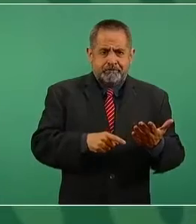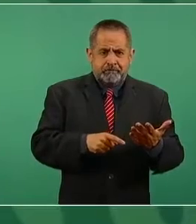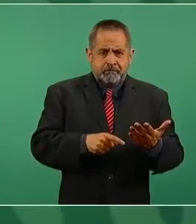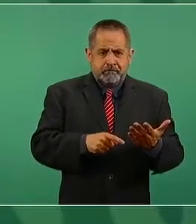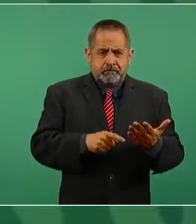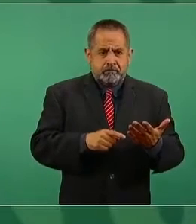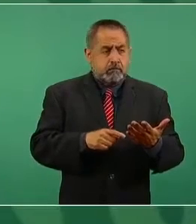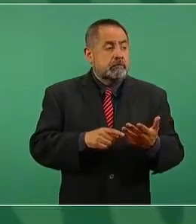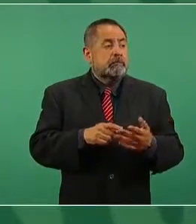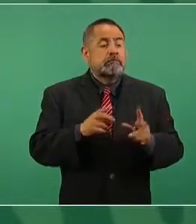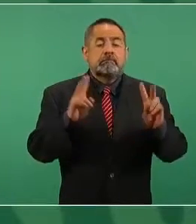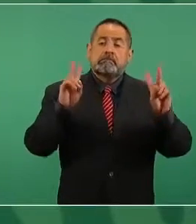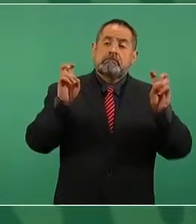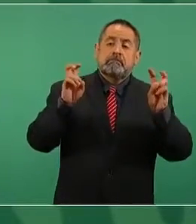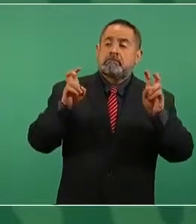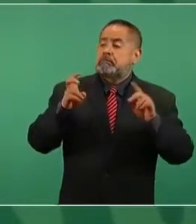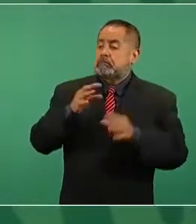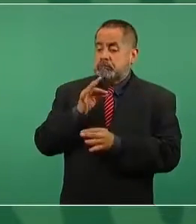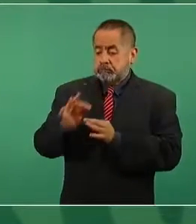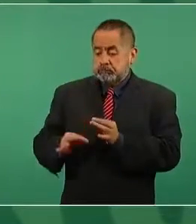supuestos incumplimientos, ¿no?